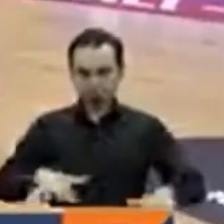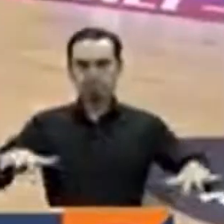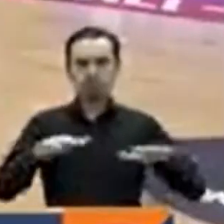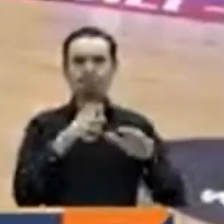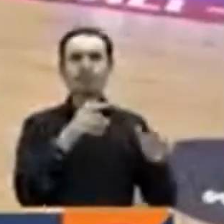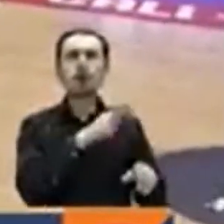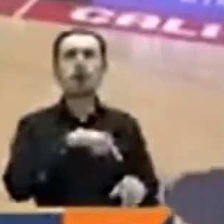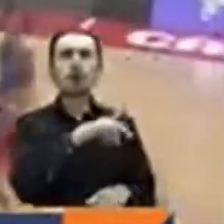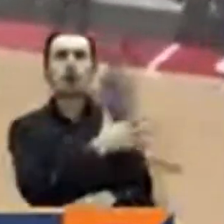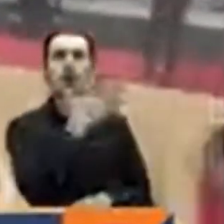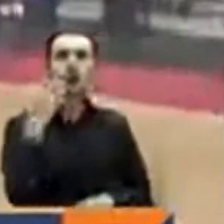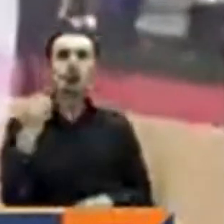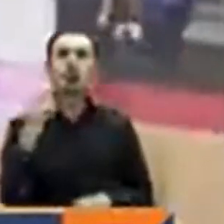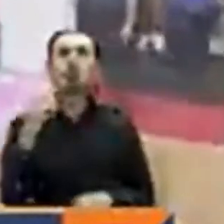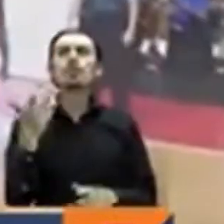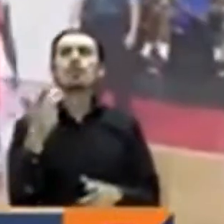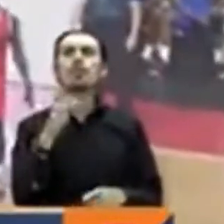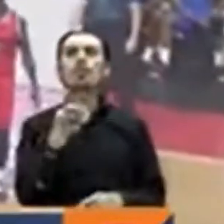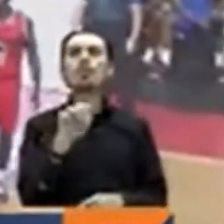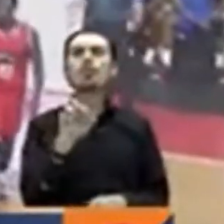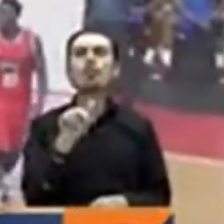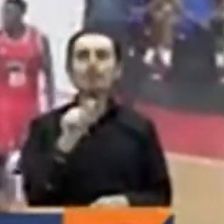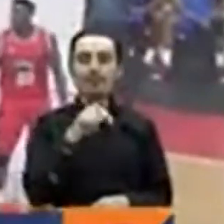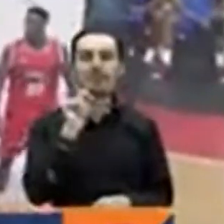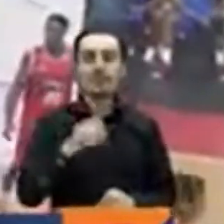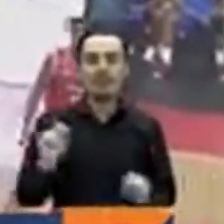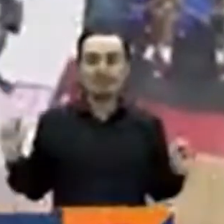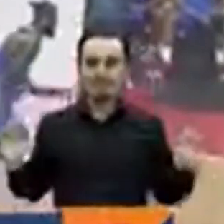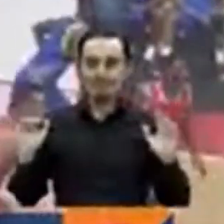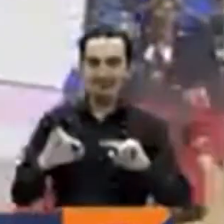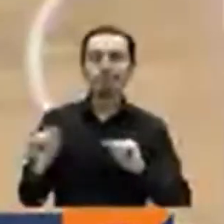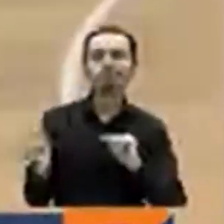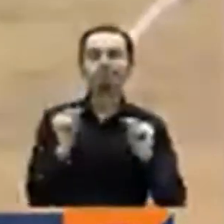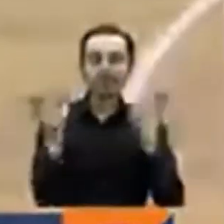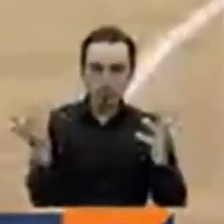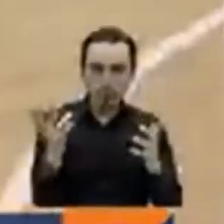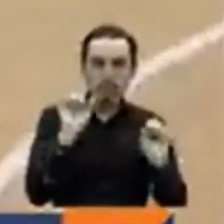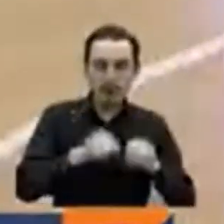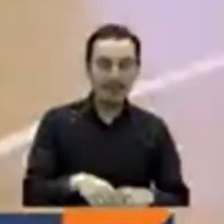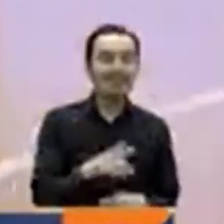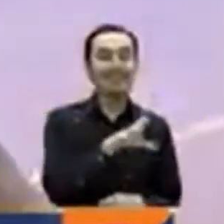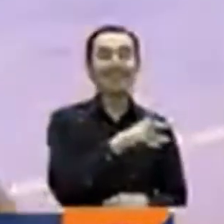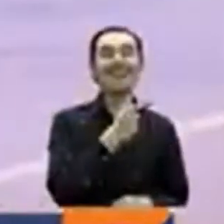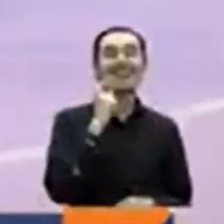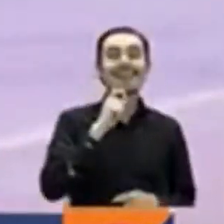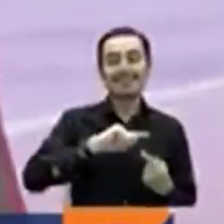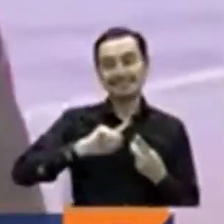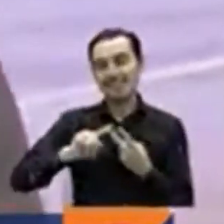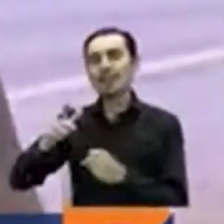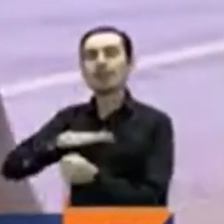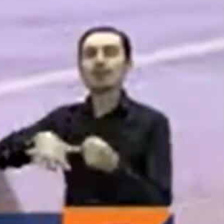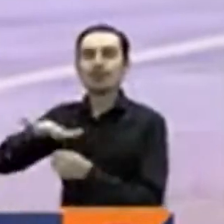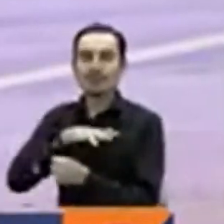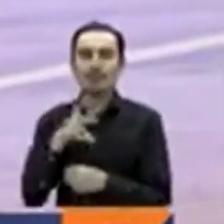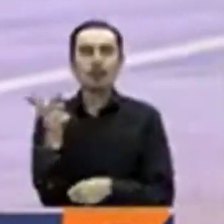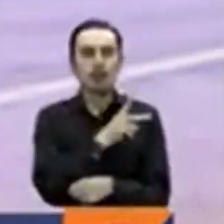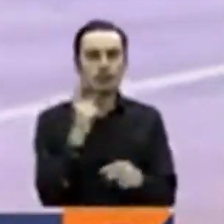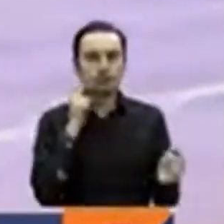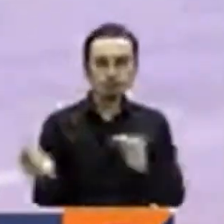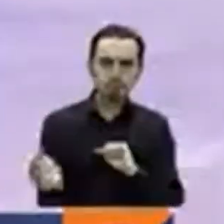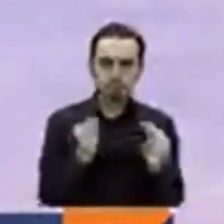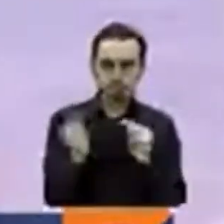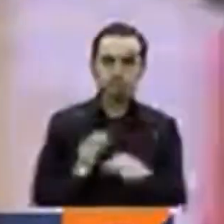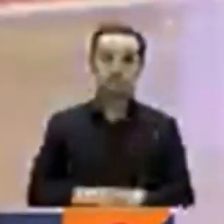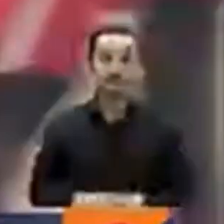Coliseo Evangelista Mora, la serie, que incluye además Sabios de Caldas y Cóndores de Cundinamarca, tendrán enfrentamiento.